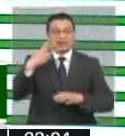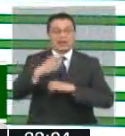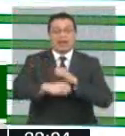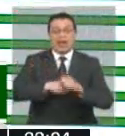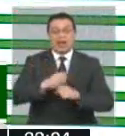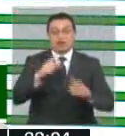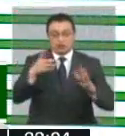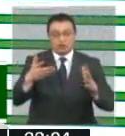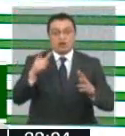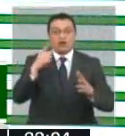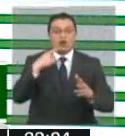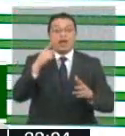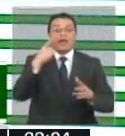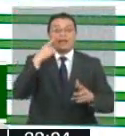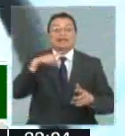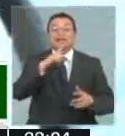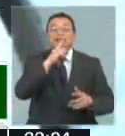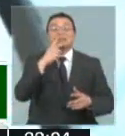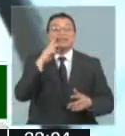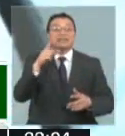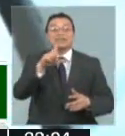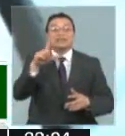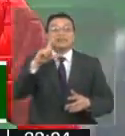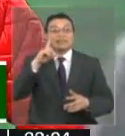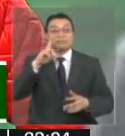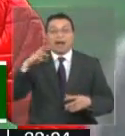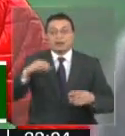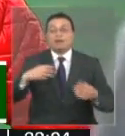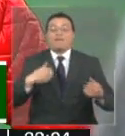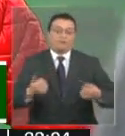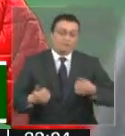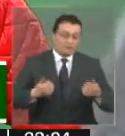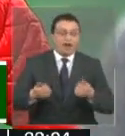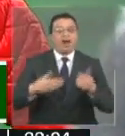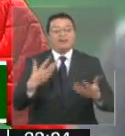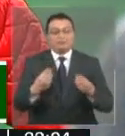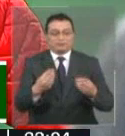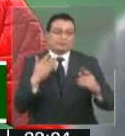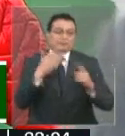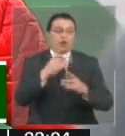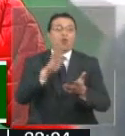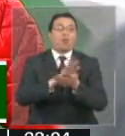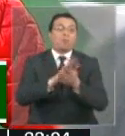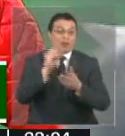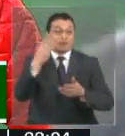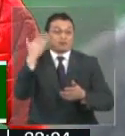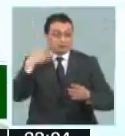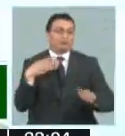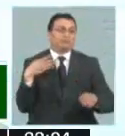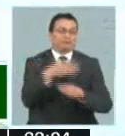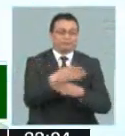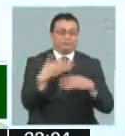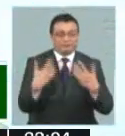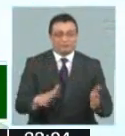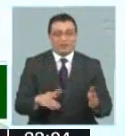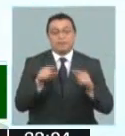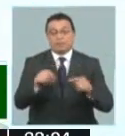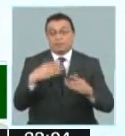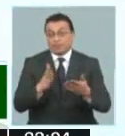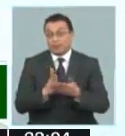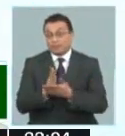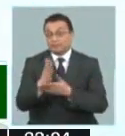del Saliendo a Flote con Inti Gimani. Así buenísimo. Es. Bailando, rumbeando bastante. Sí, estuvo buenísimo, buenísimo, buenísimo. A ver, quiero comenzar y